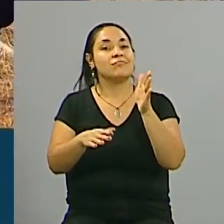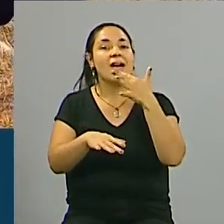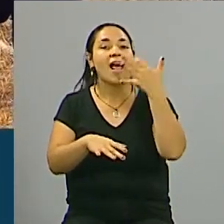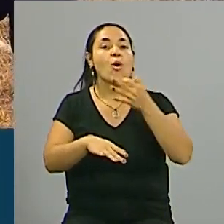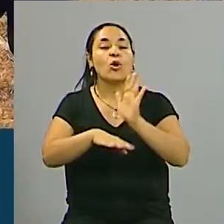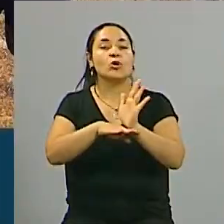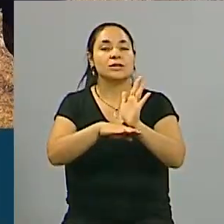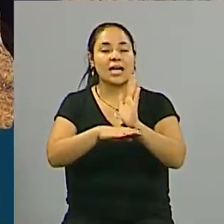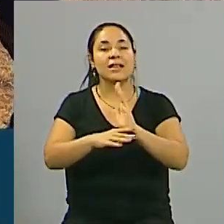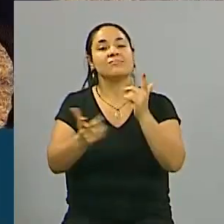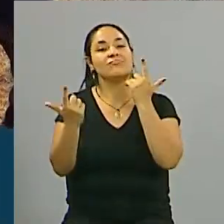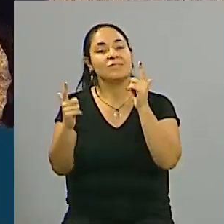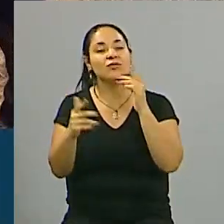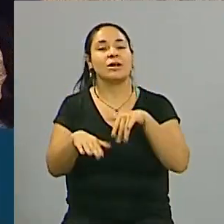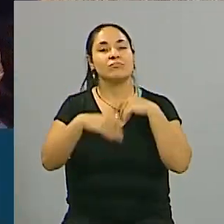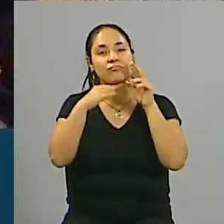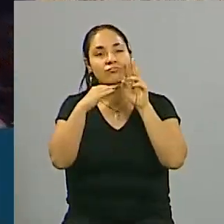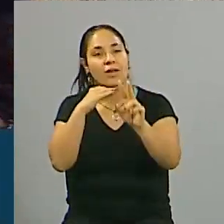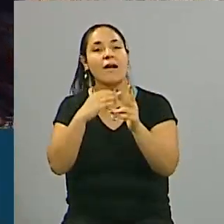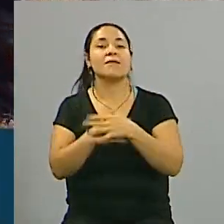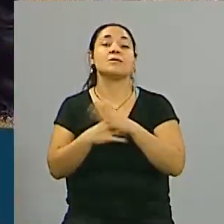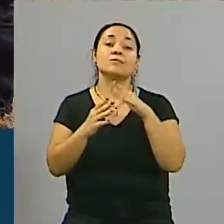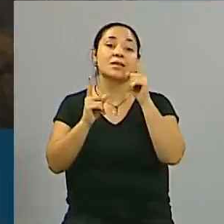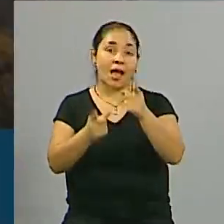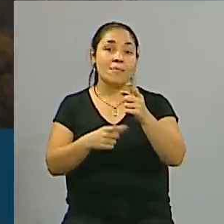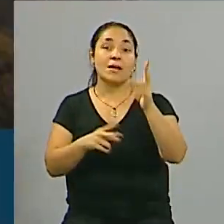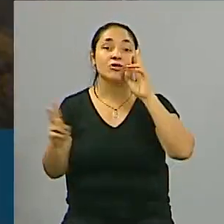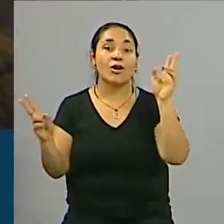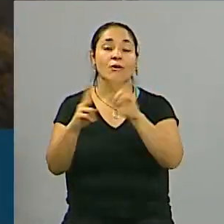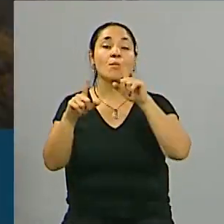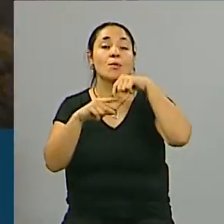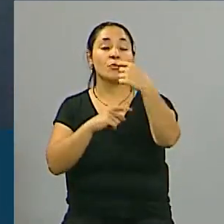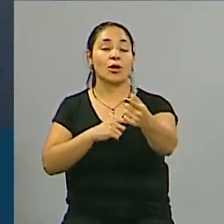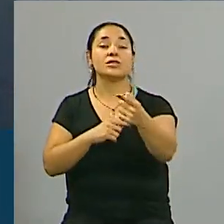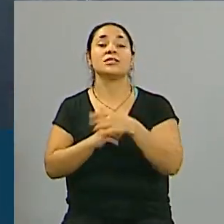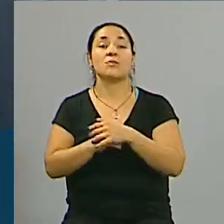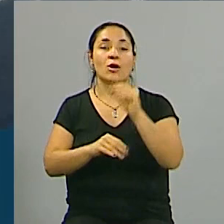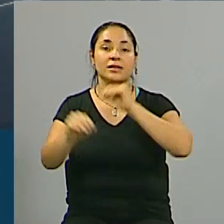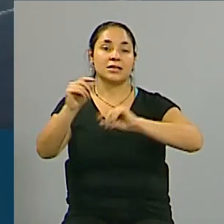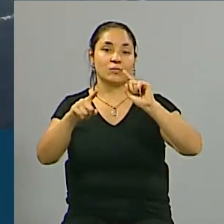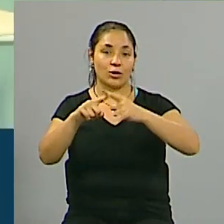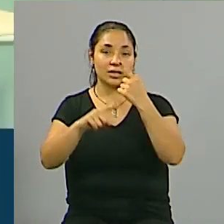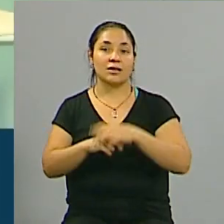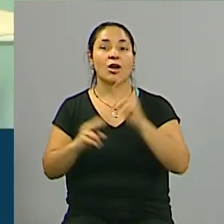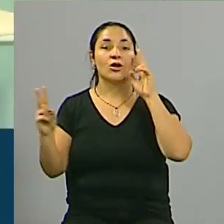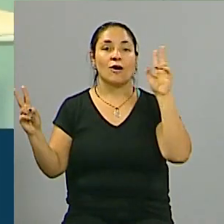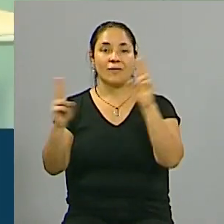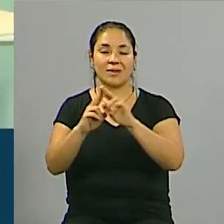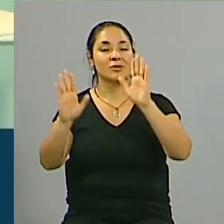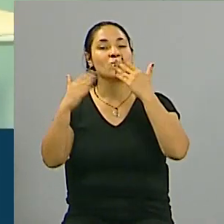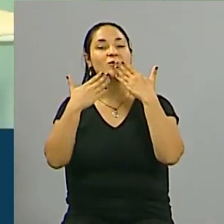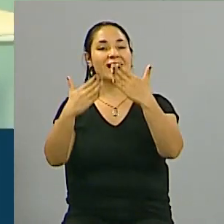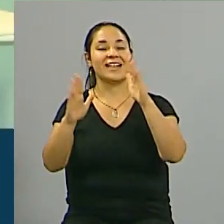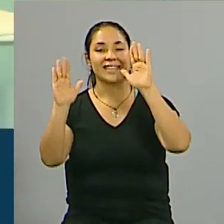Nos vamos despidiendo e invitándolos también a ustedes a que nos reencontremos en la próxima edición de Chat Político. Será hasta ese momento.